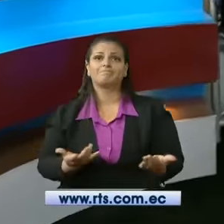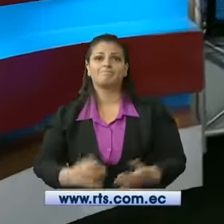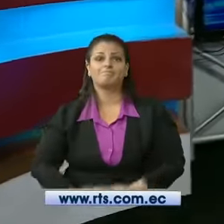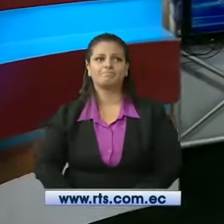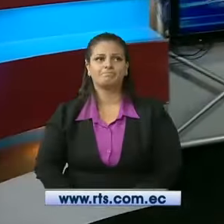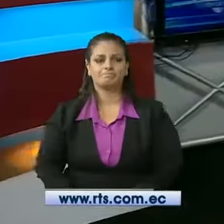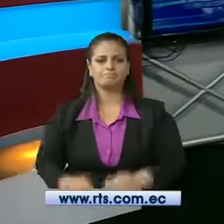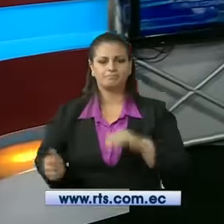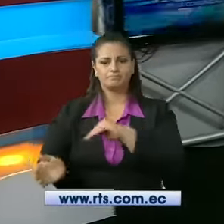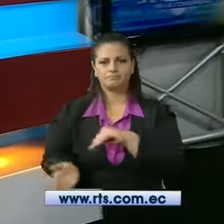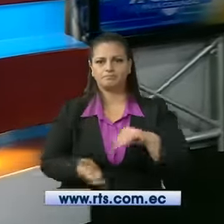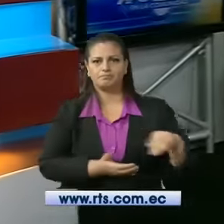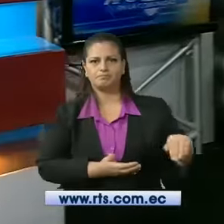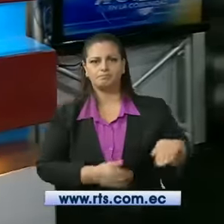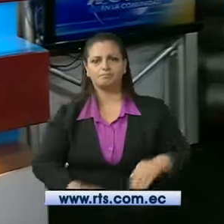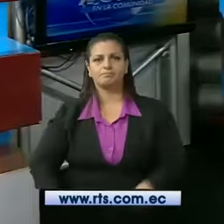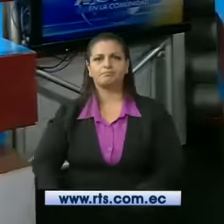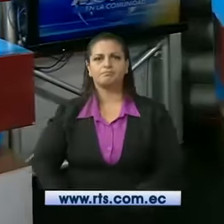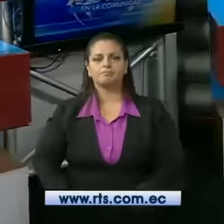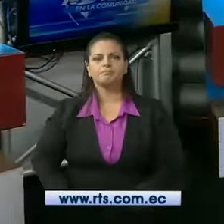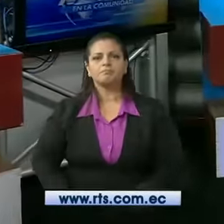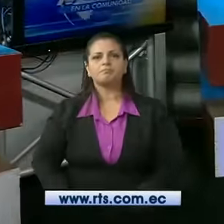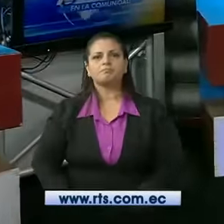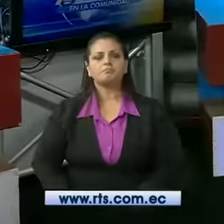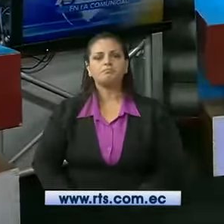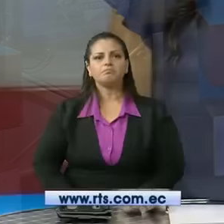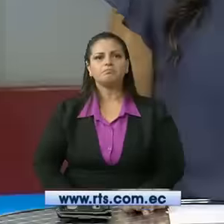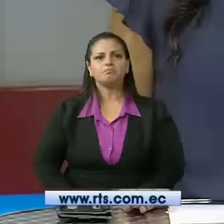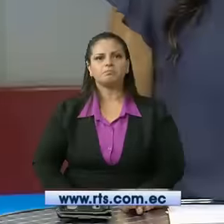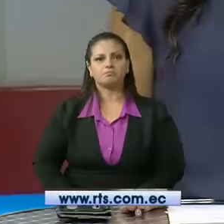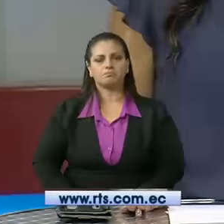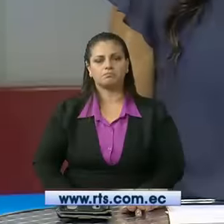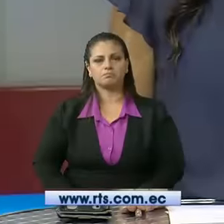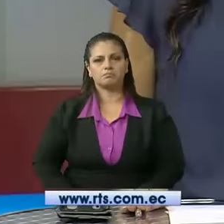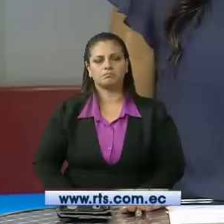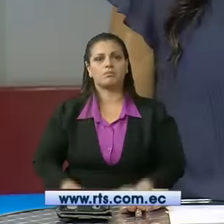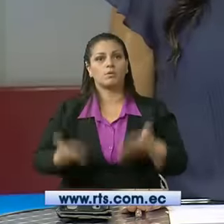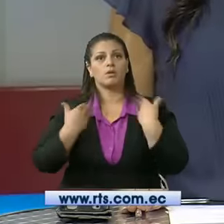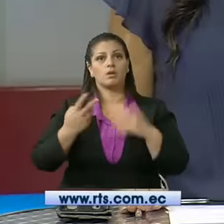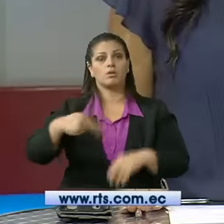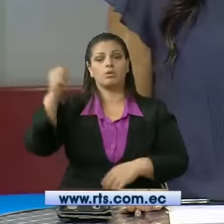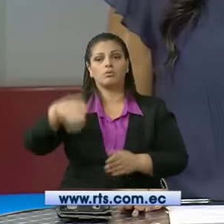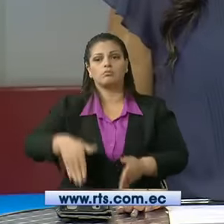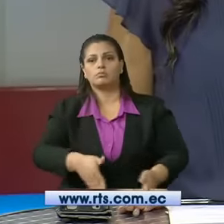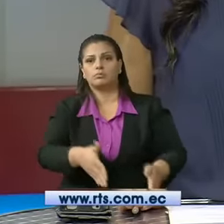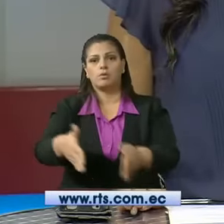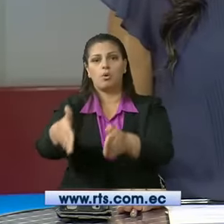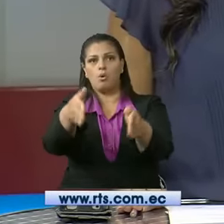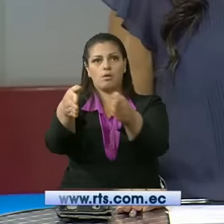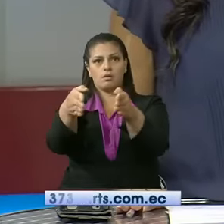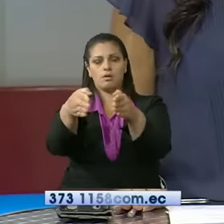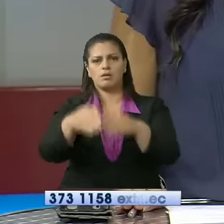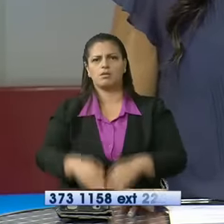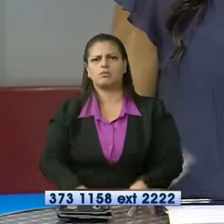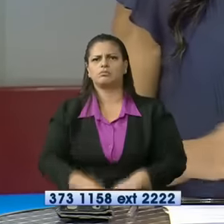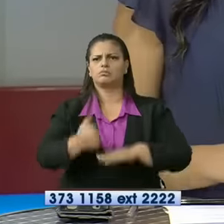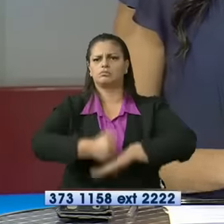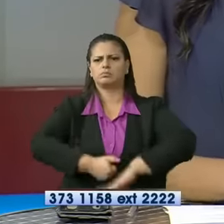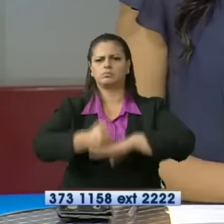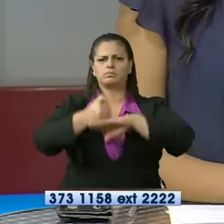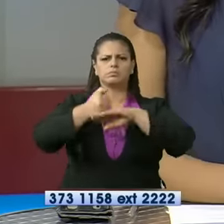Vamos ahora a esta información. Un operativo se ejecutó en un tramo de la avenida Francisco de Orellana al norte de Guayaquil. Durante la acción de control,